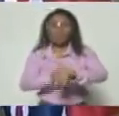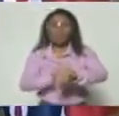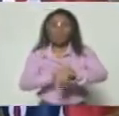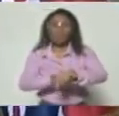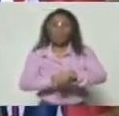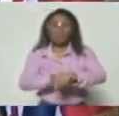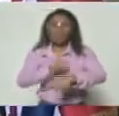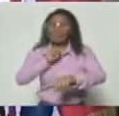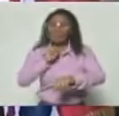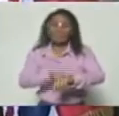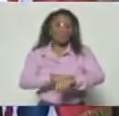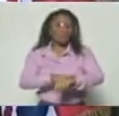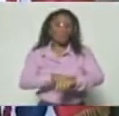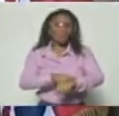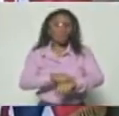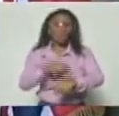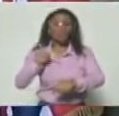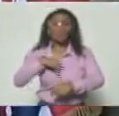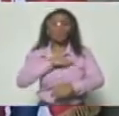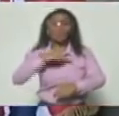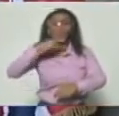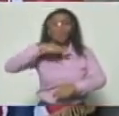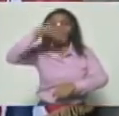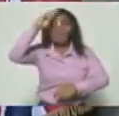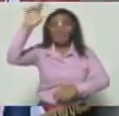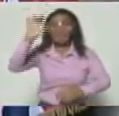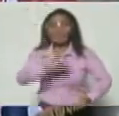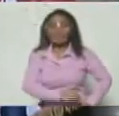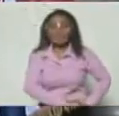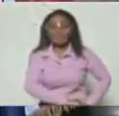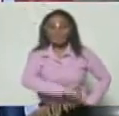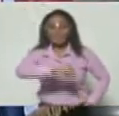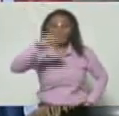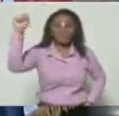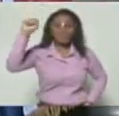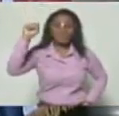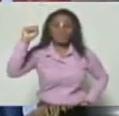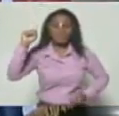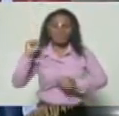Bien temprano, nuestro padre libertador miró